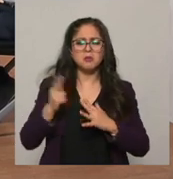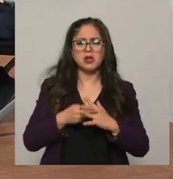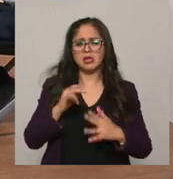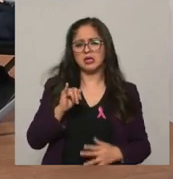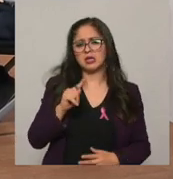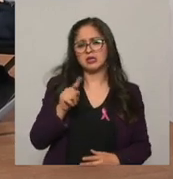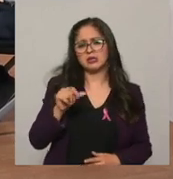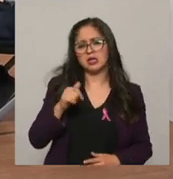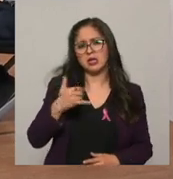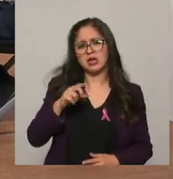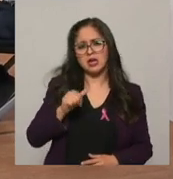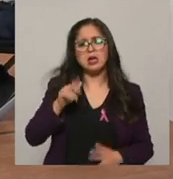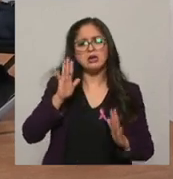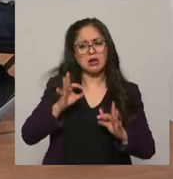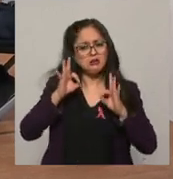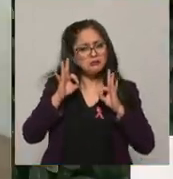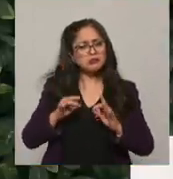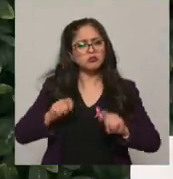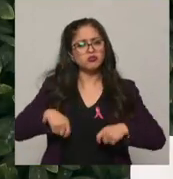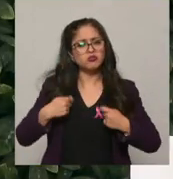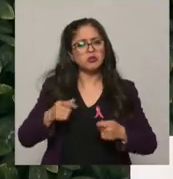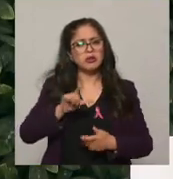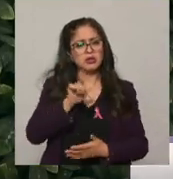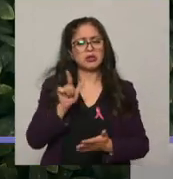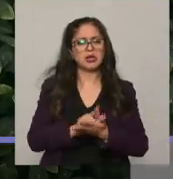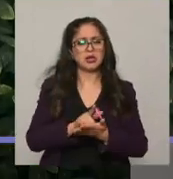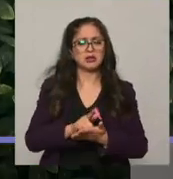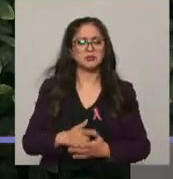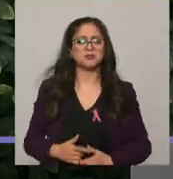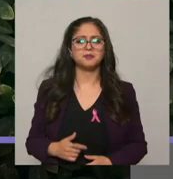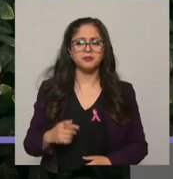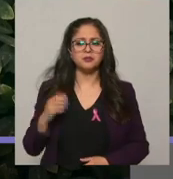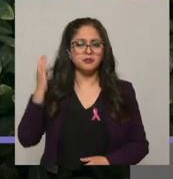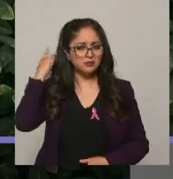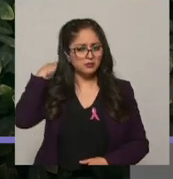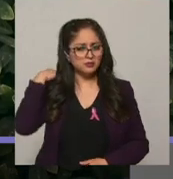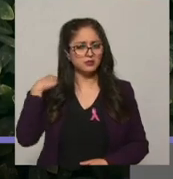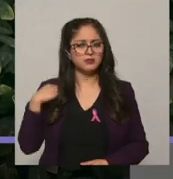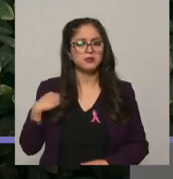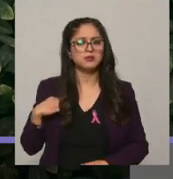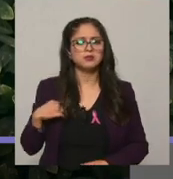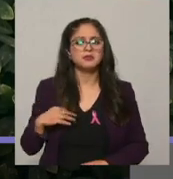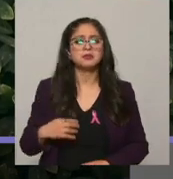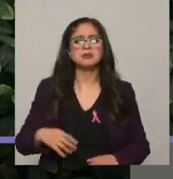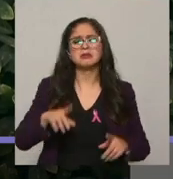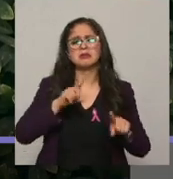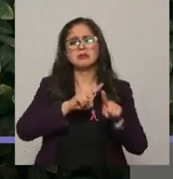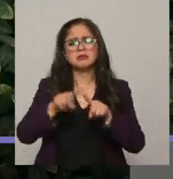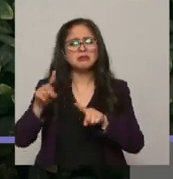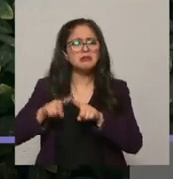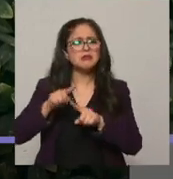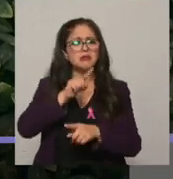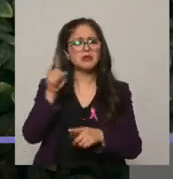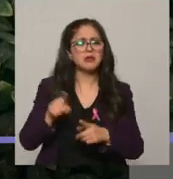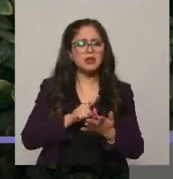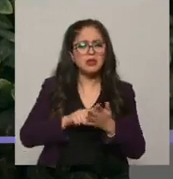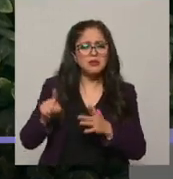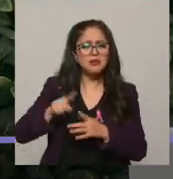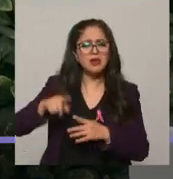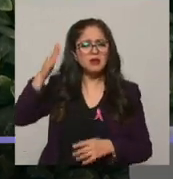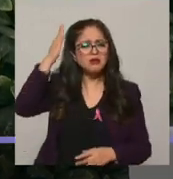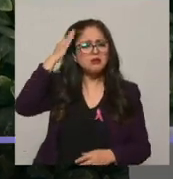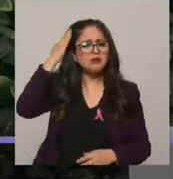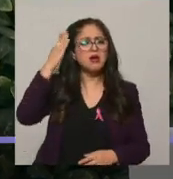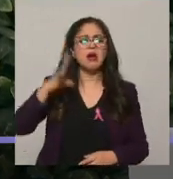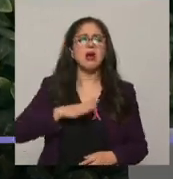hubiera aplicado la ley? Por supuesto. A ver, el abanico de posibilidades para imputar a la autoridad es infinito. O sea,